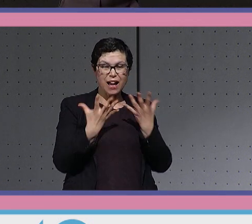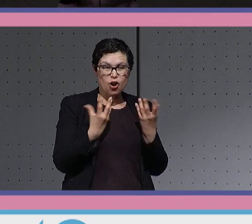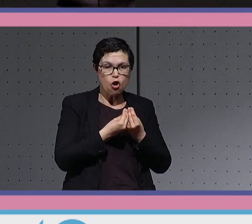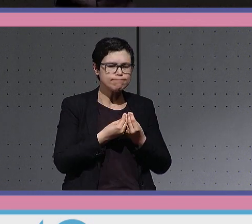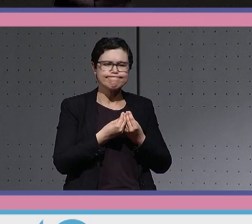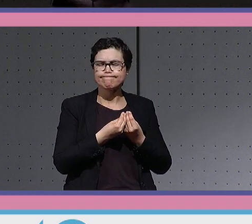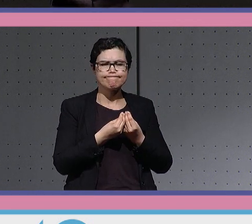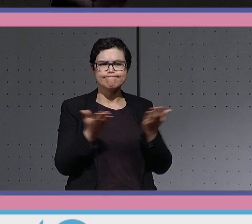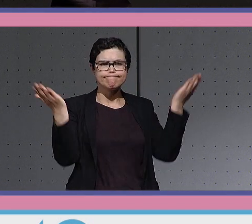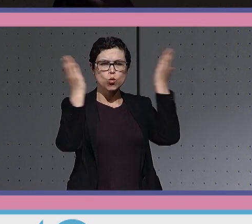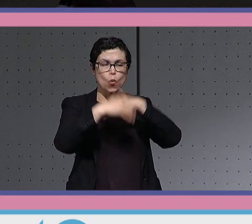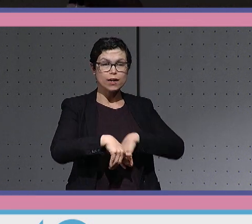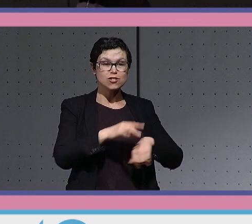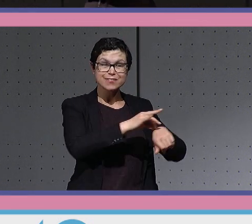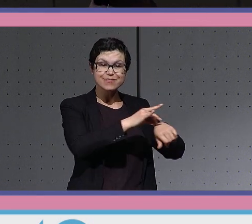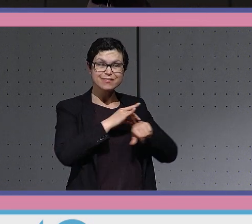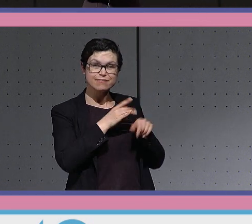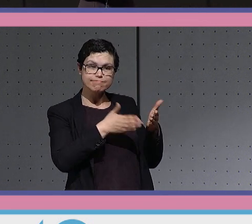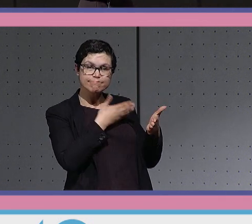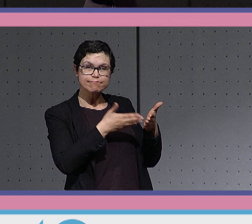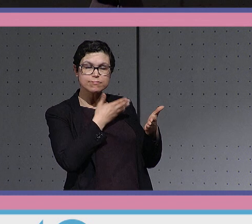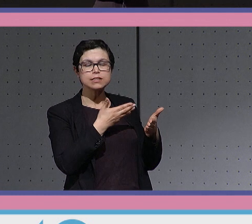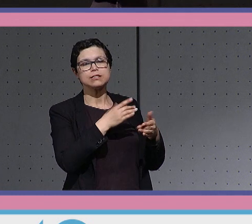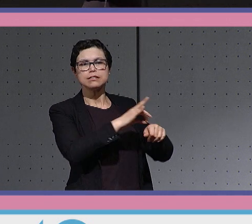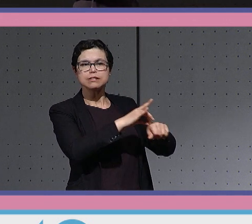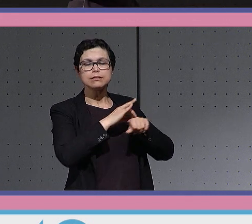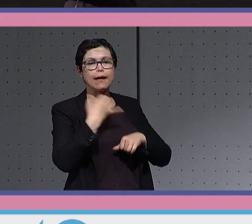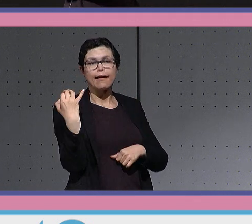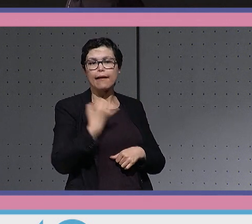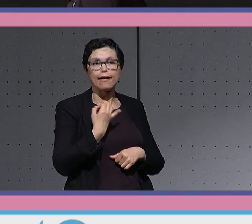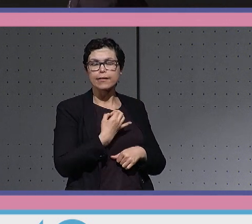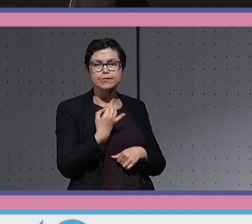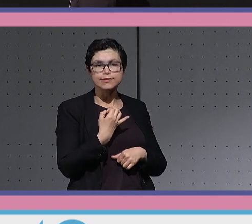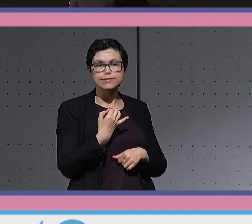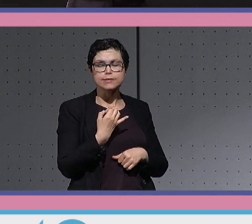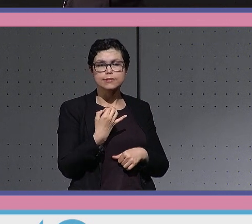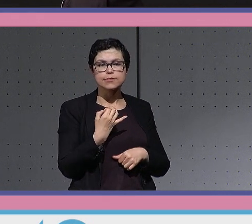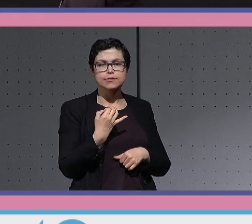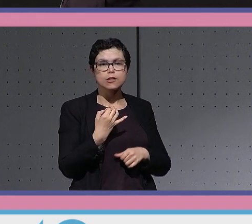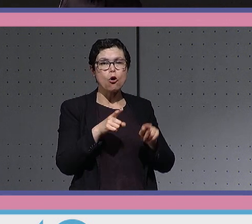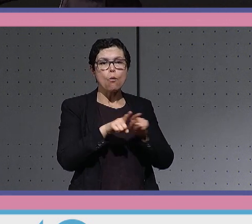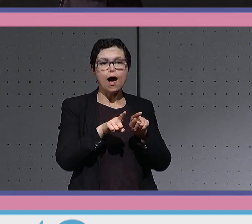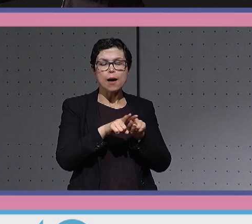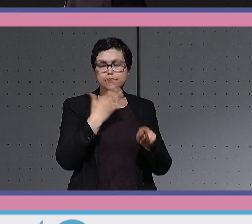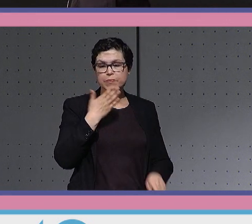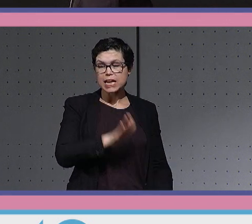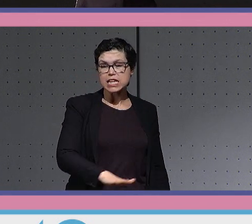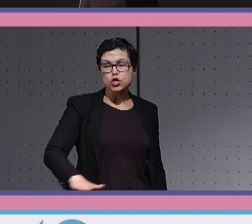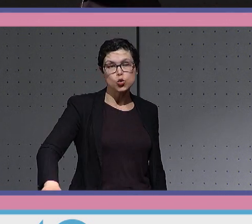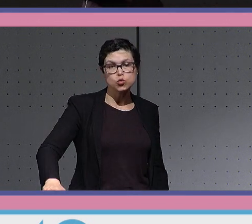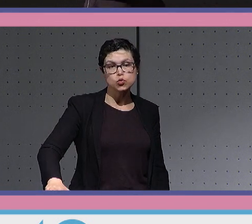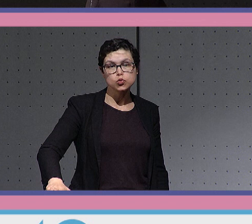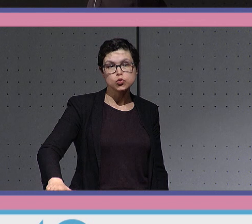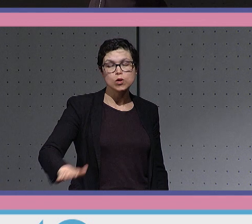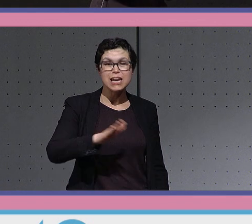entonces, ¿qué es lo que nos dicen las guías clínicas? Pues lo que nos dicen las guías clínicas es que lo que tenemos que hacer es lo mismo que tenemos que hacer en niños, por un lado, y lo mismo que